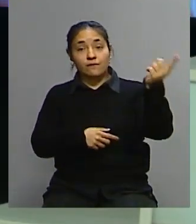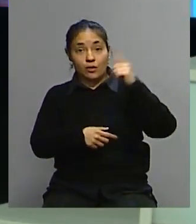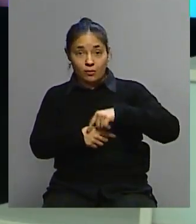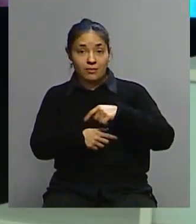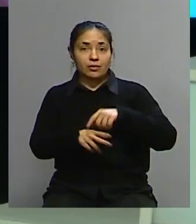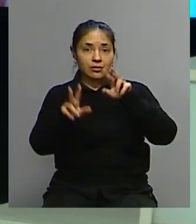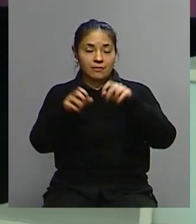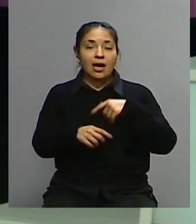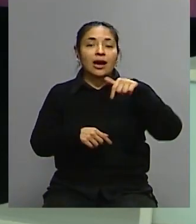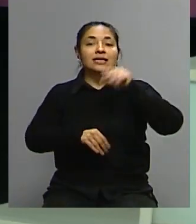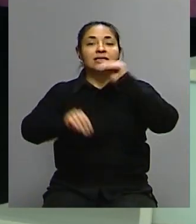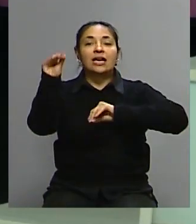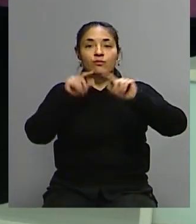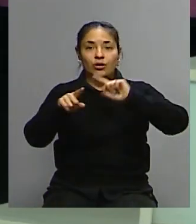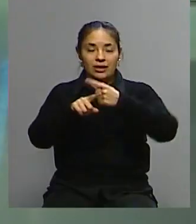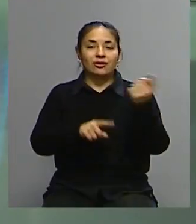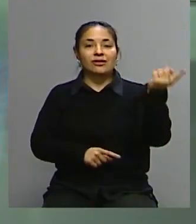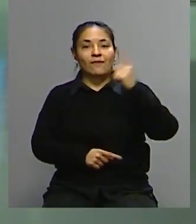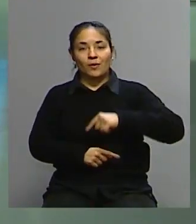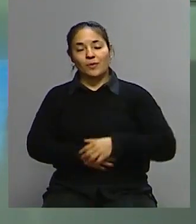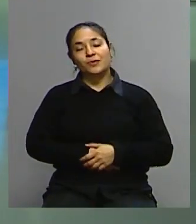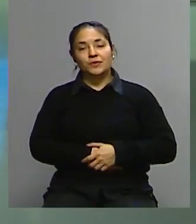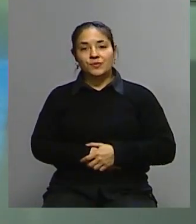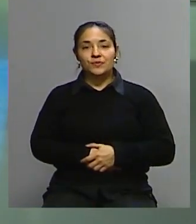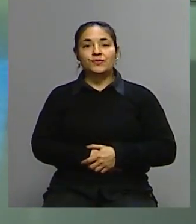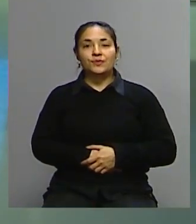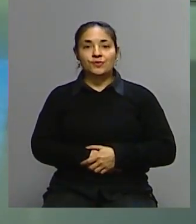hablamos de eso. Estamos en Chat Político, ya volvemos.